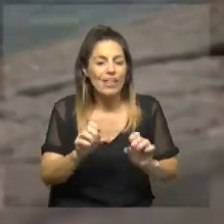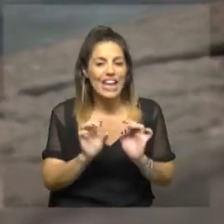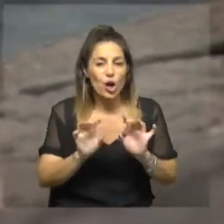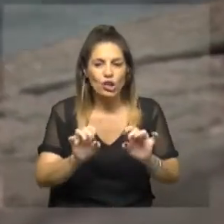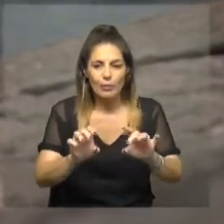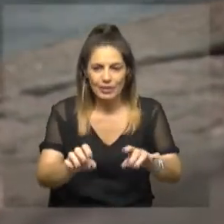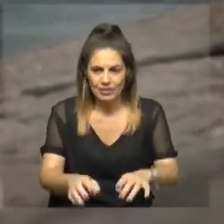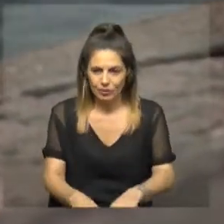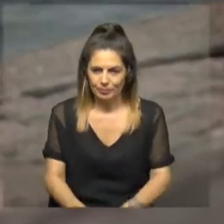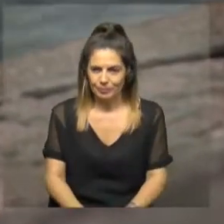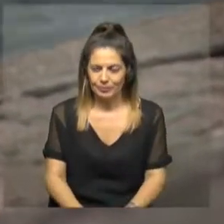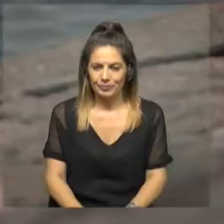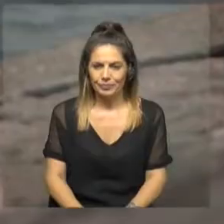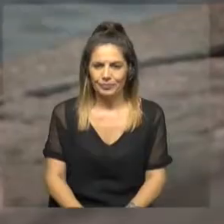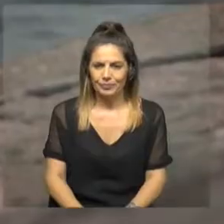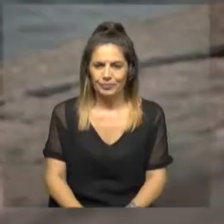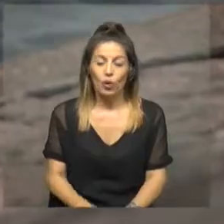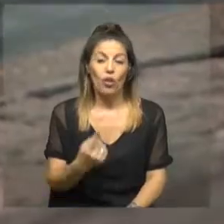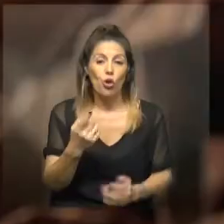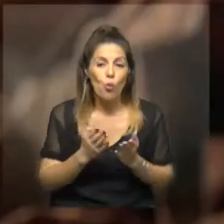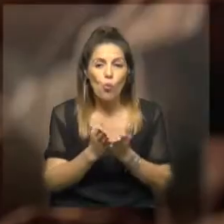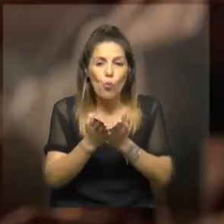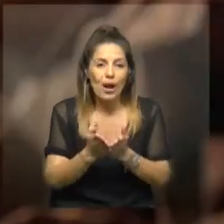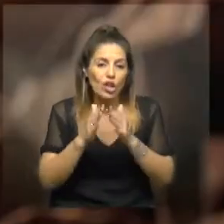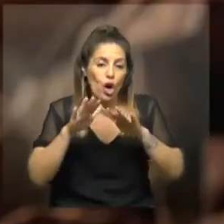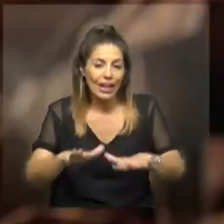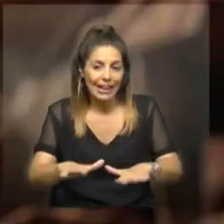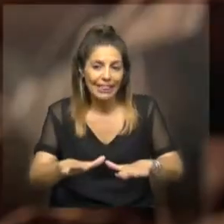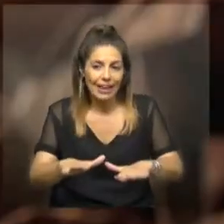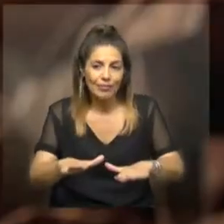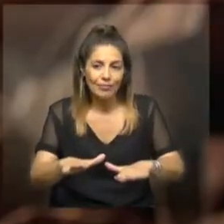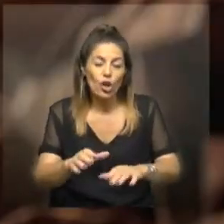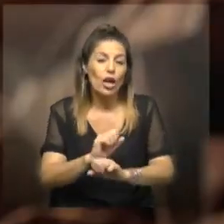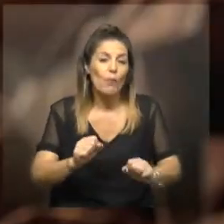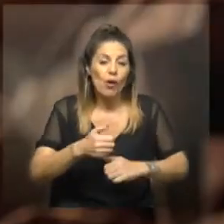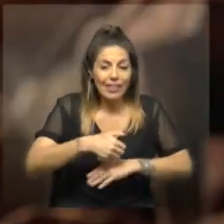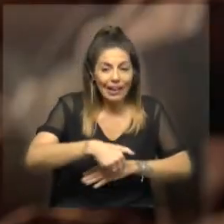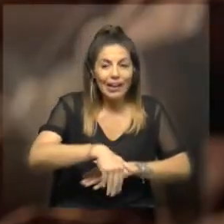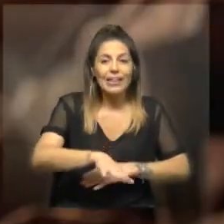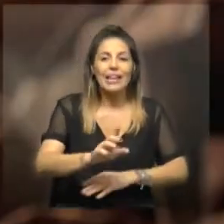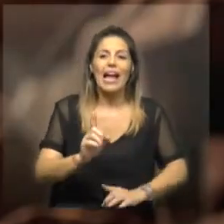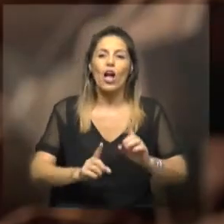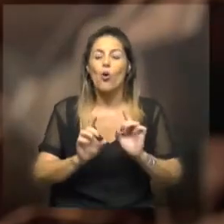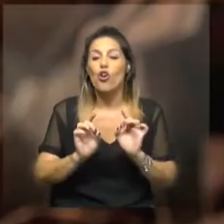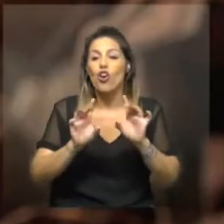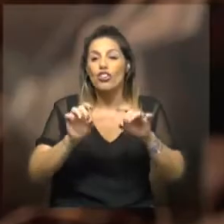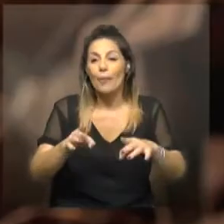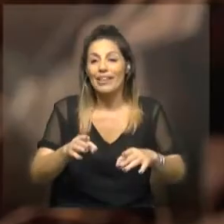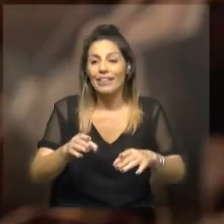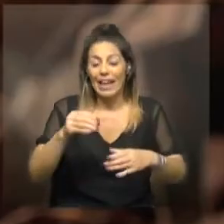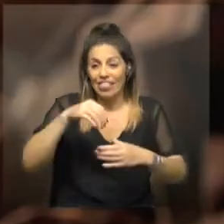contaminación. Cuando un barco queda varado en la bahía, lo que puede generar es que obviamente algún contaminante que esté a